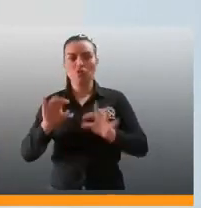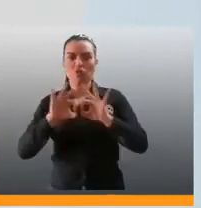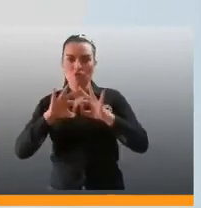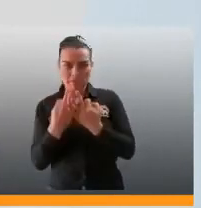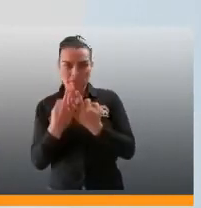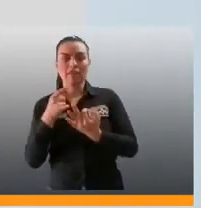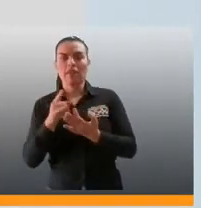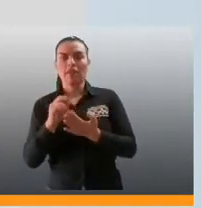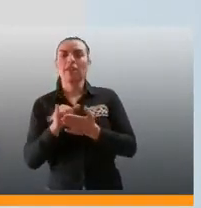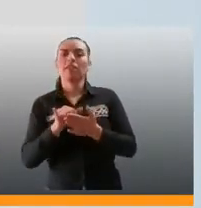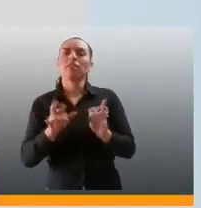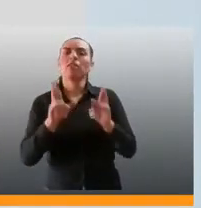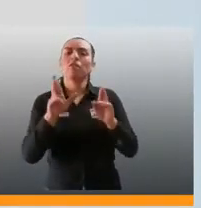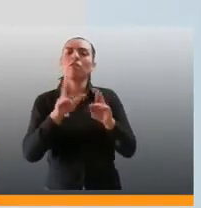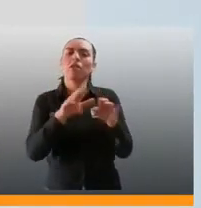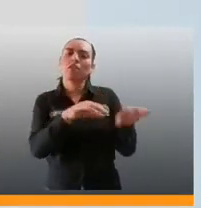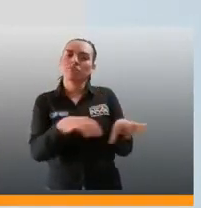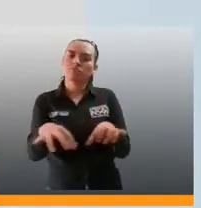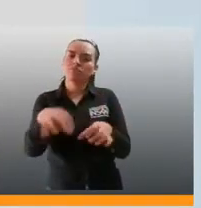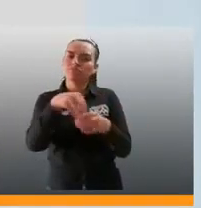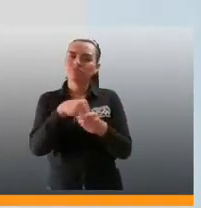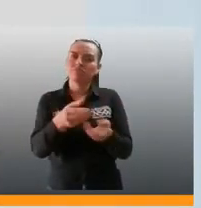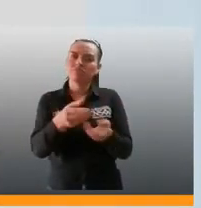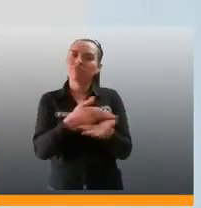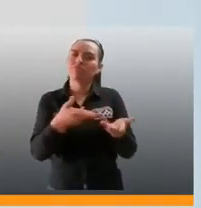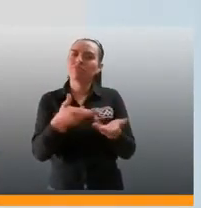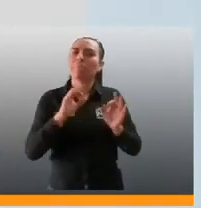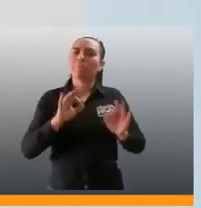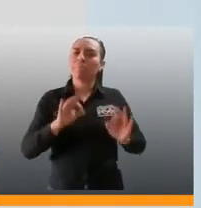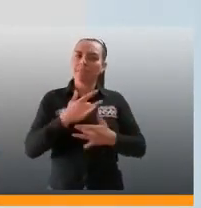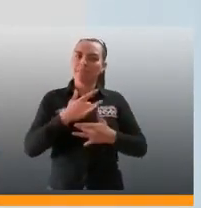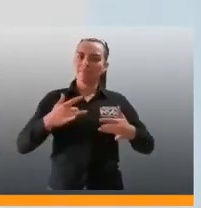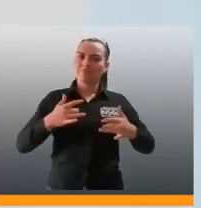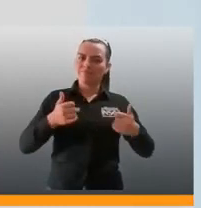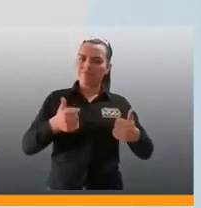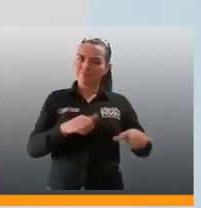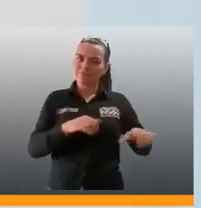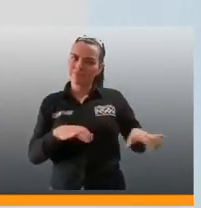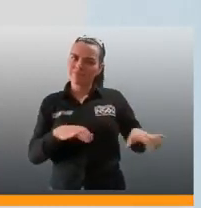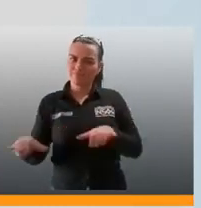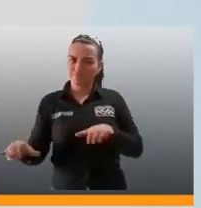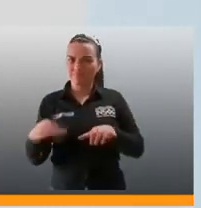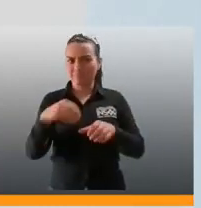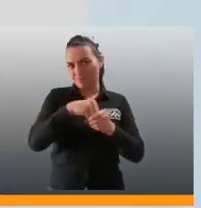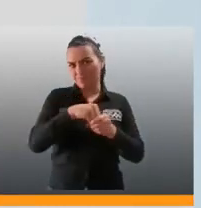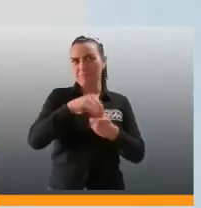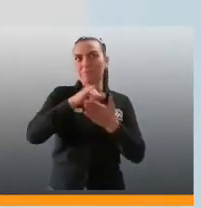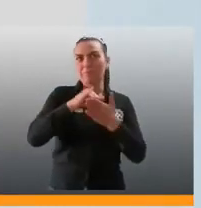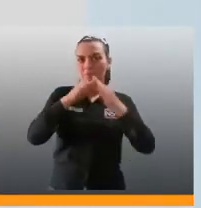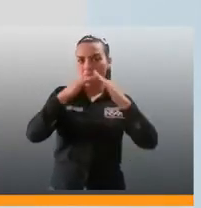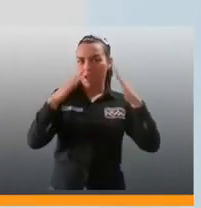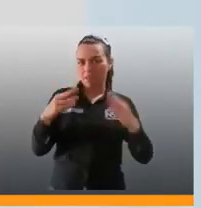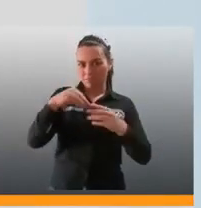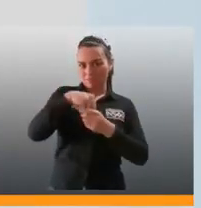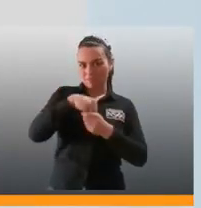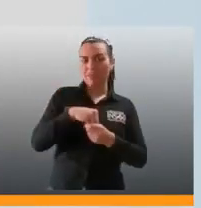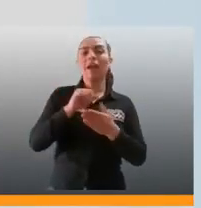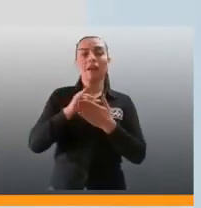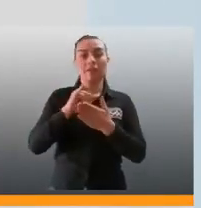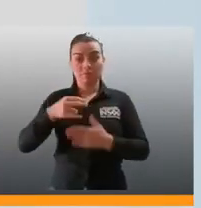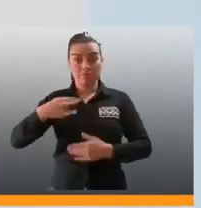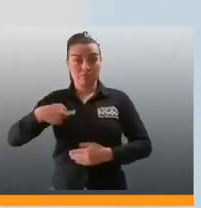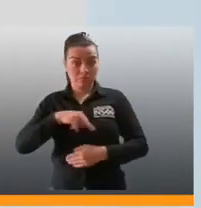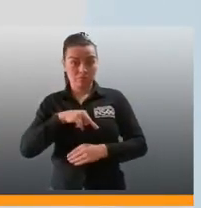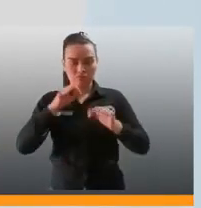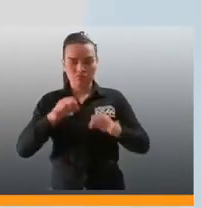convivencia entre las personas que están allí en el hogar. Entonces, en este espacio donde pues tenemos un boletín que publicamos